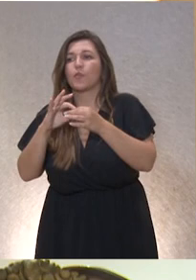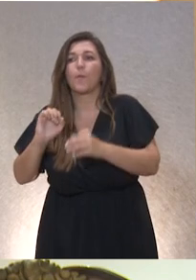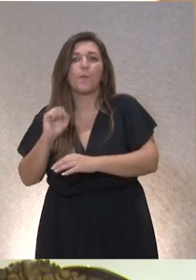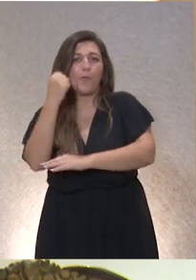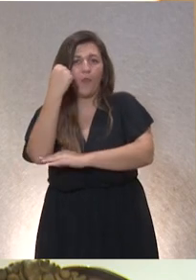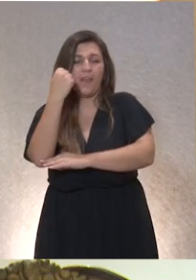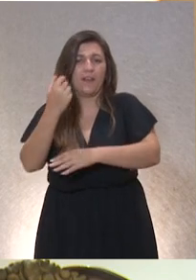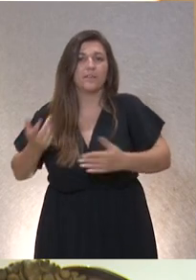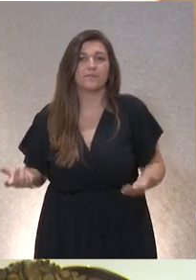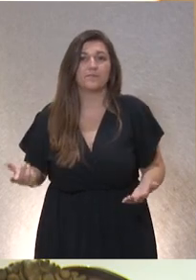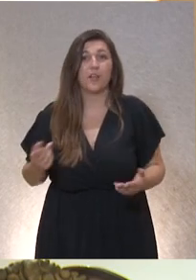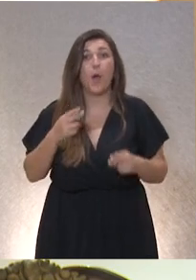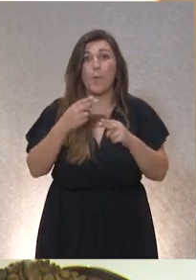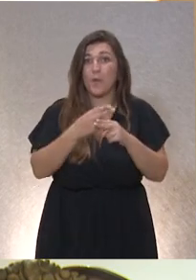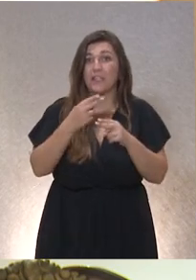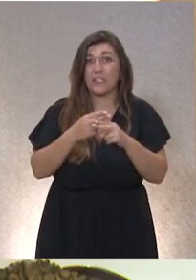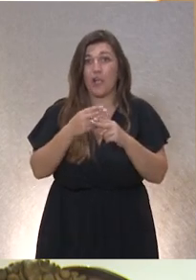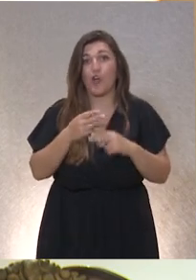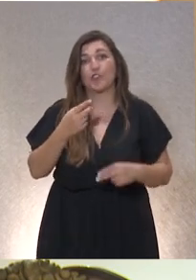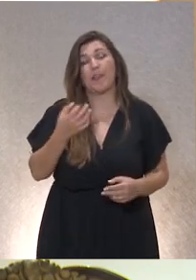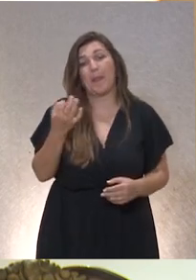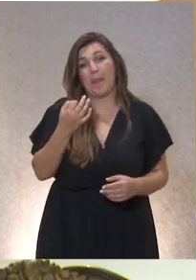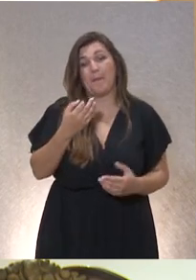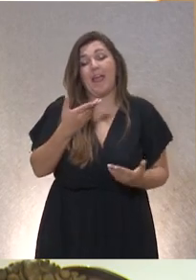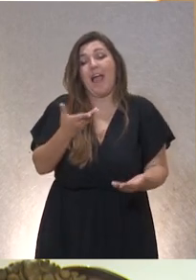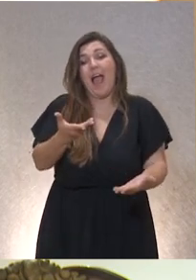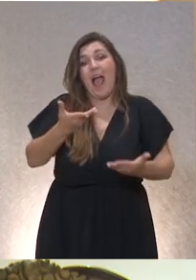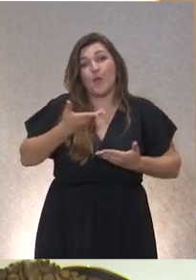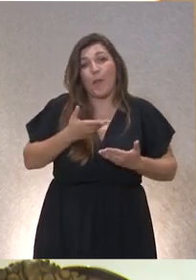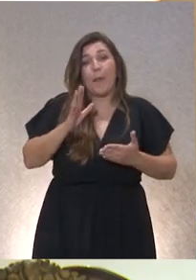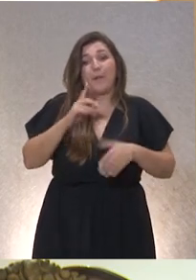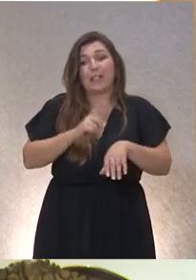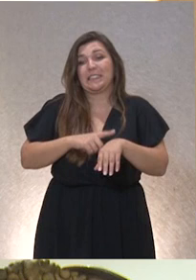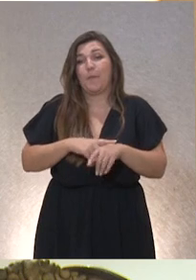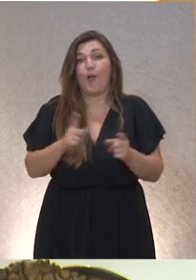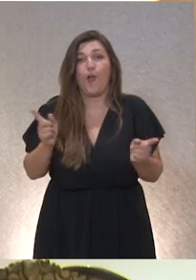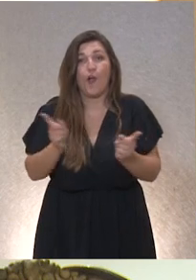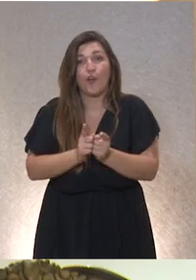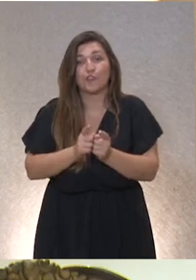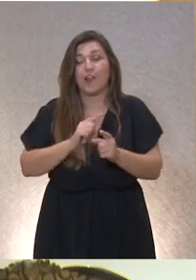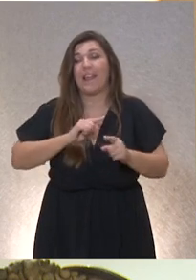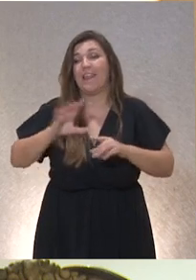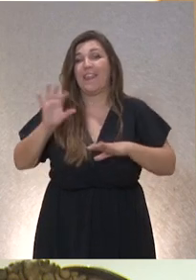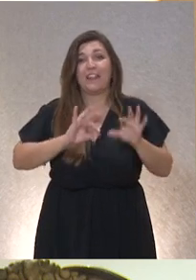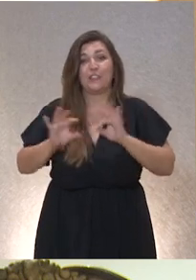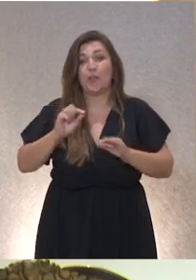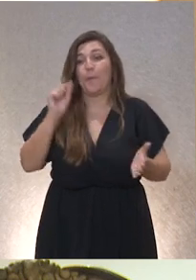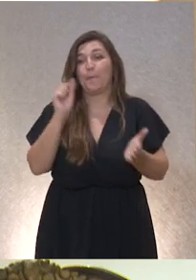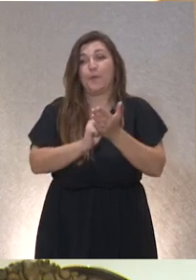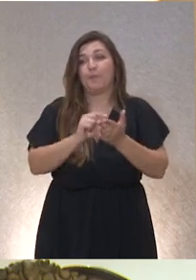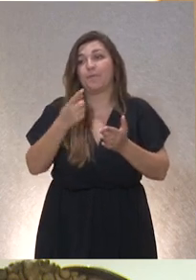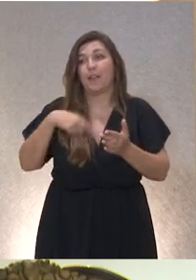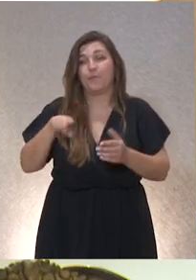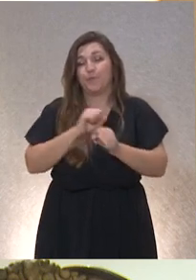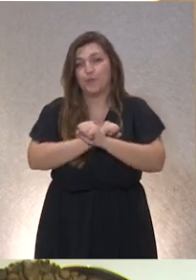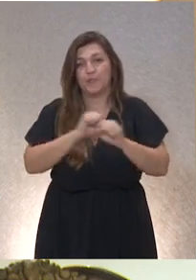habilidades los políticos en esto tendrían que ayudar lo que pasa es que el corto plazo y la elección inmediata les consume el